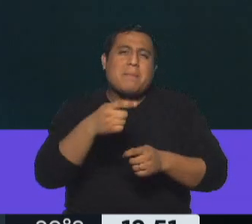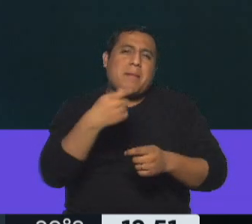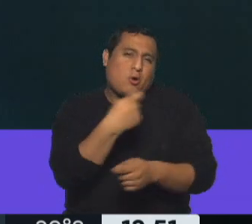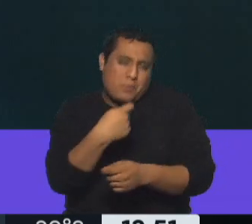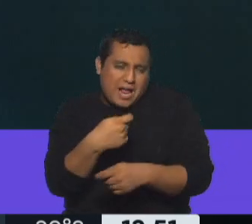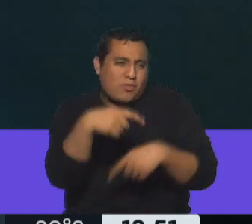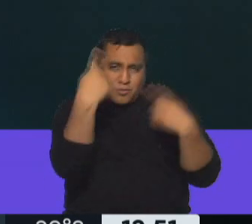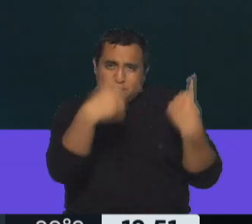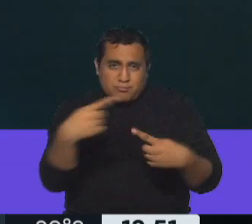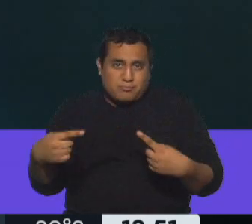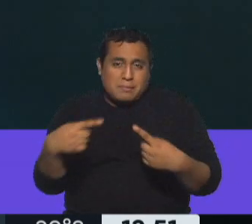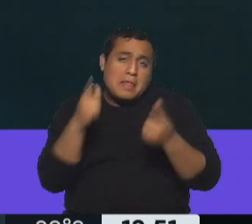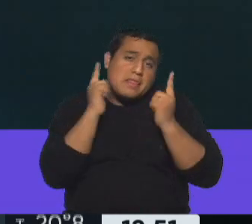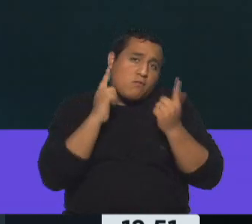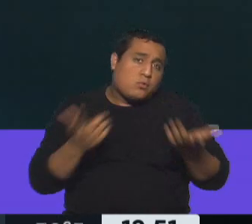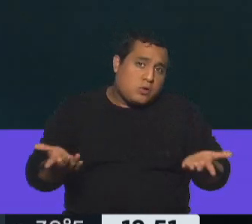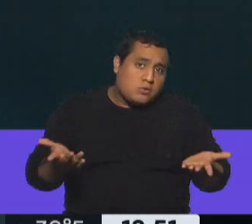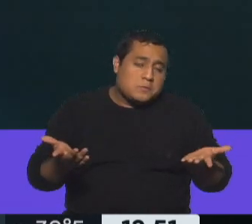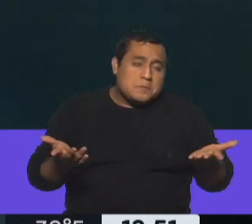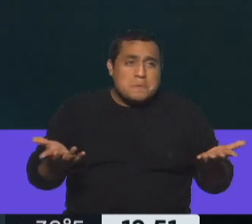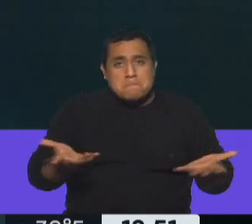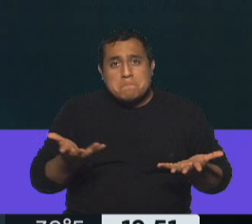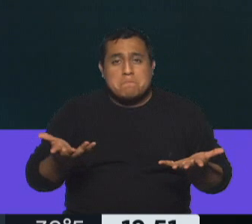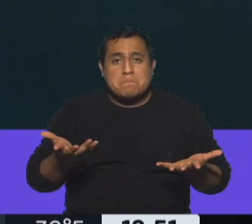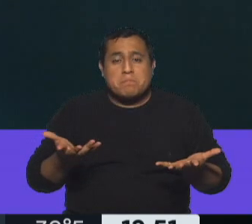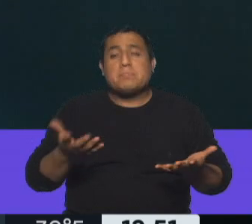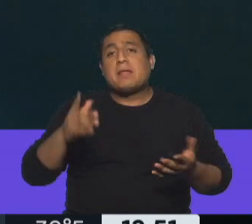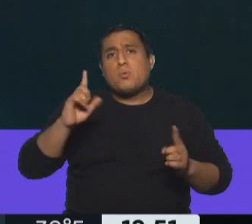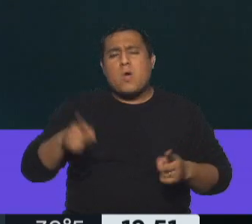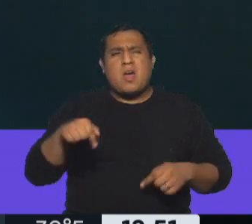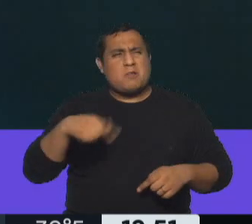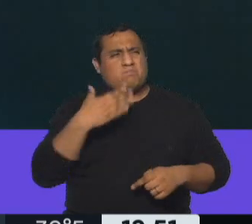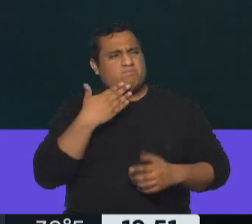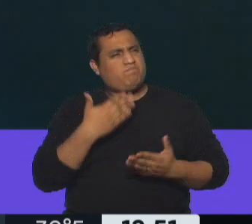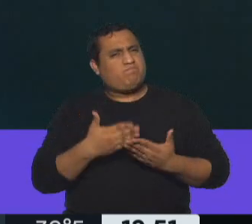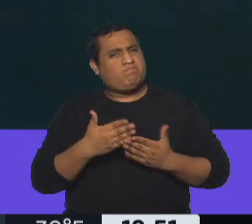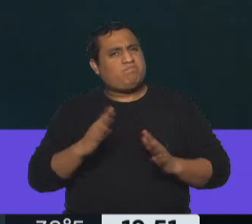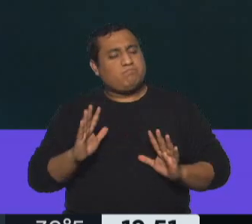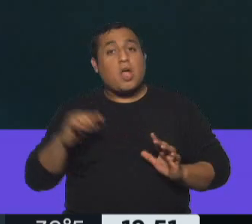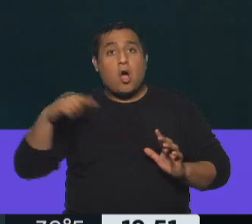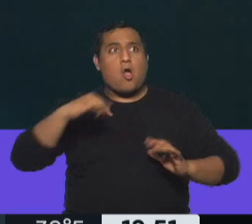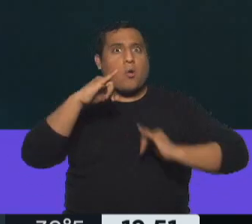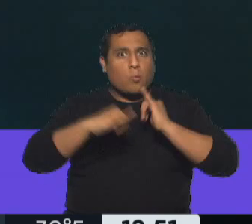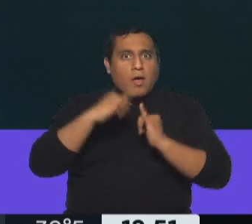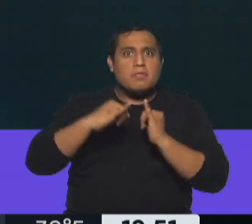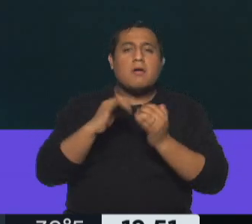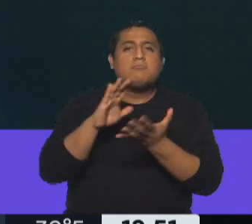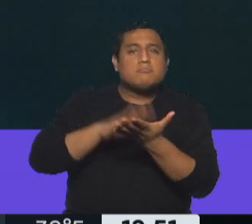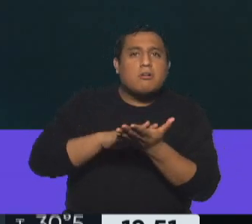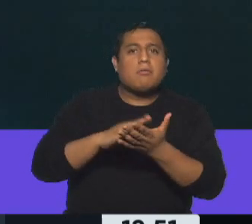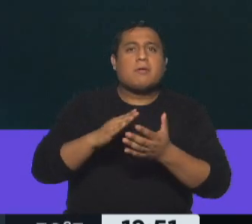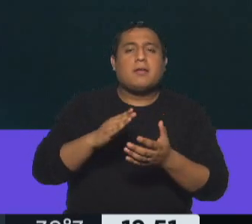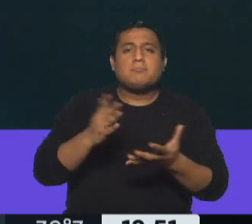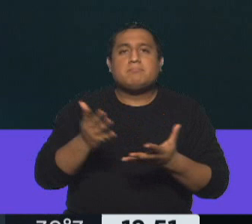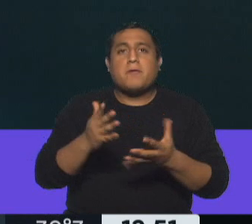algo de eso hay no lo cierto es que de todos modos llamó la atención que hoy focalizar amos precisamente en